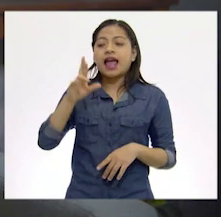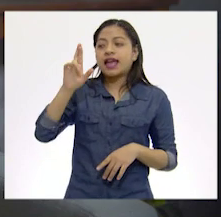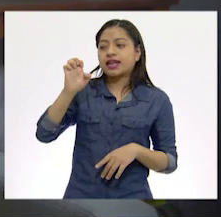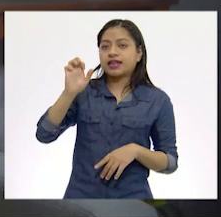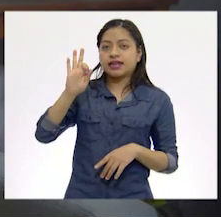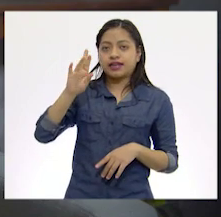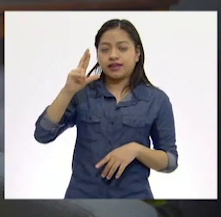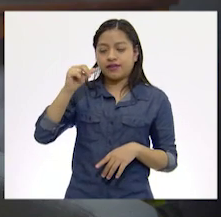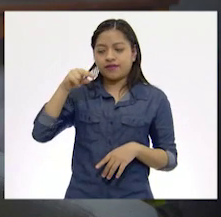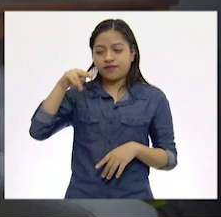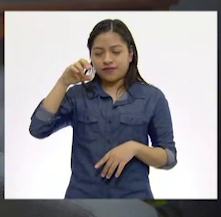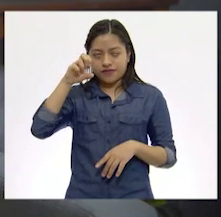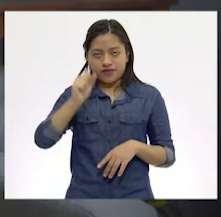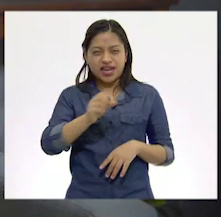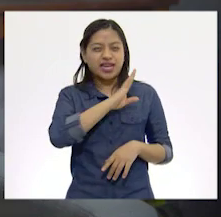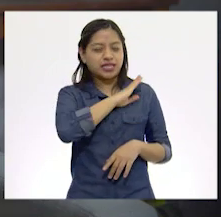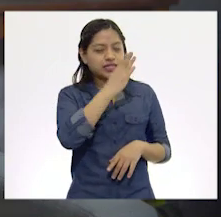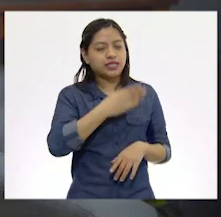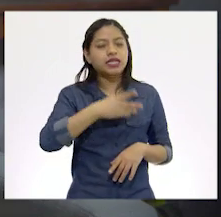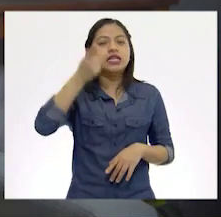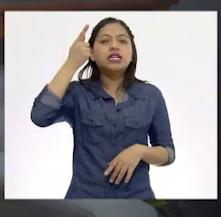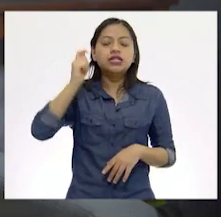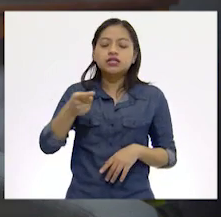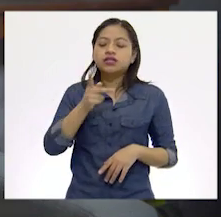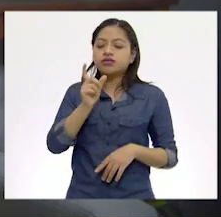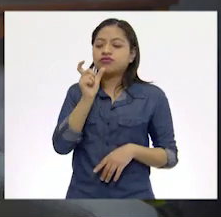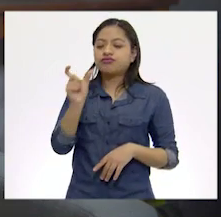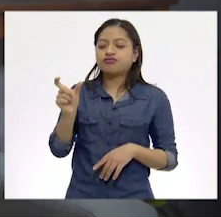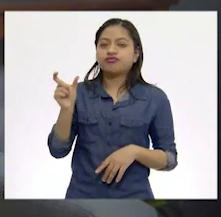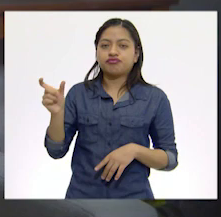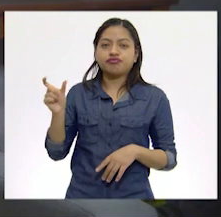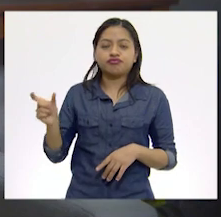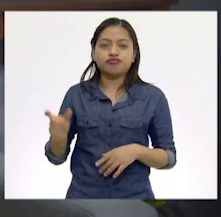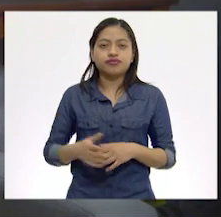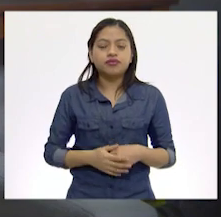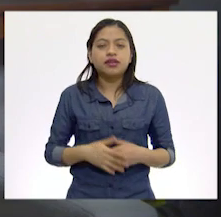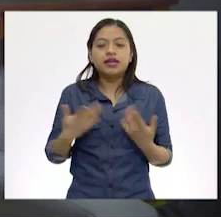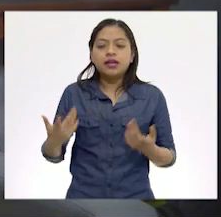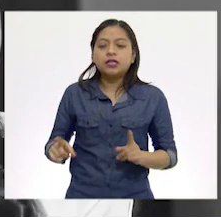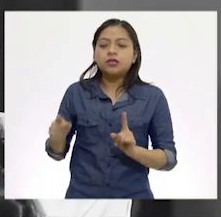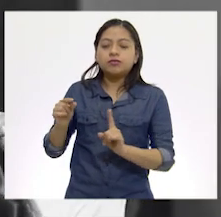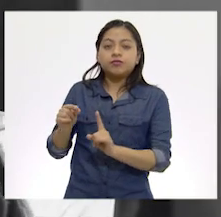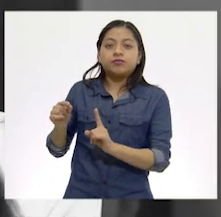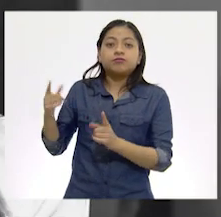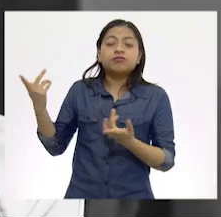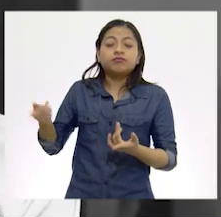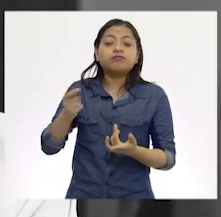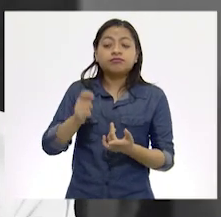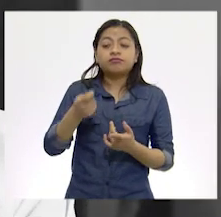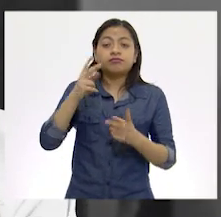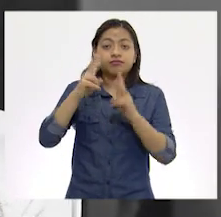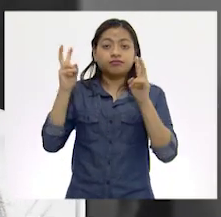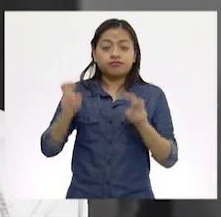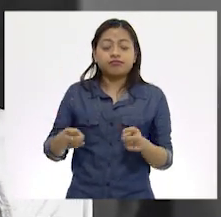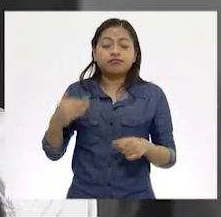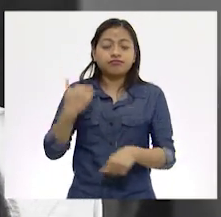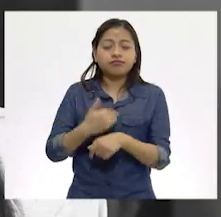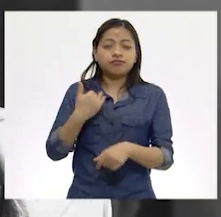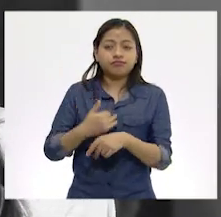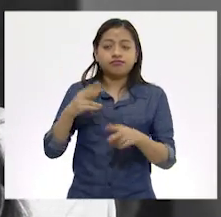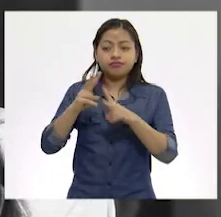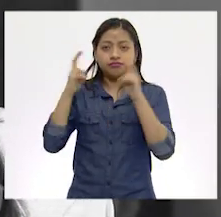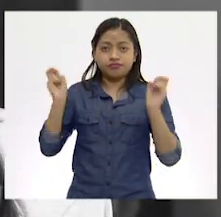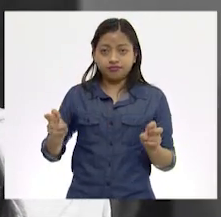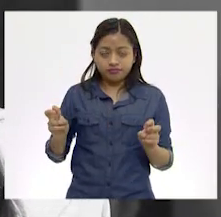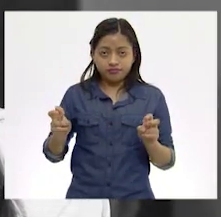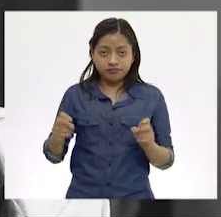astilla significa que el niño o la niña tiene una personalidad del padre o de la madre. Andamos viendo ahorita el tema